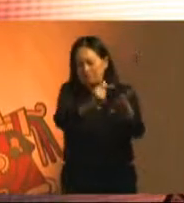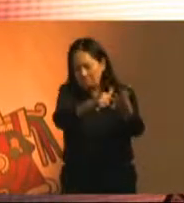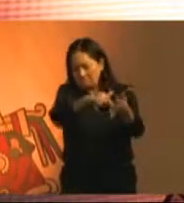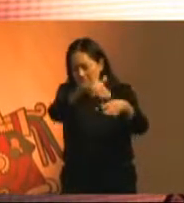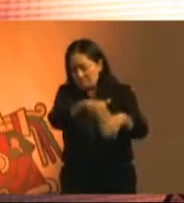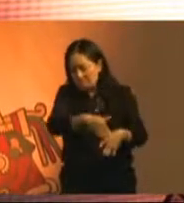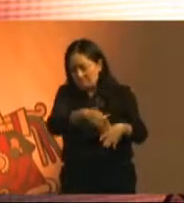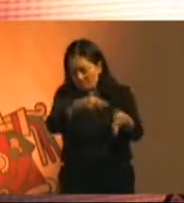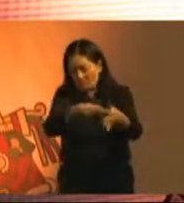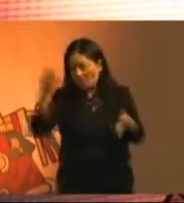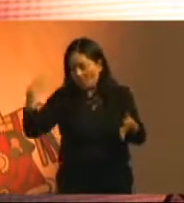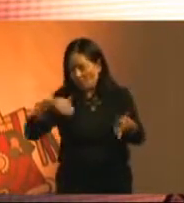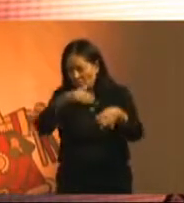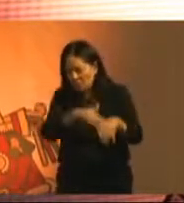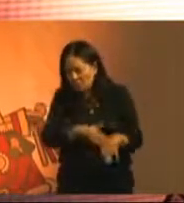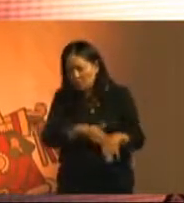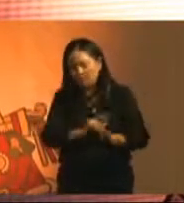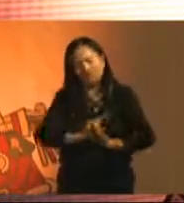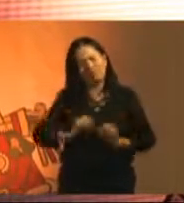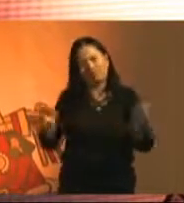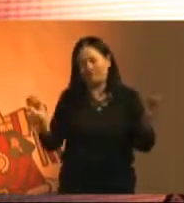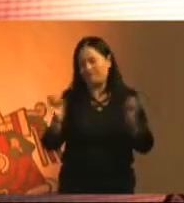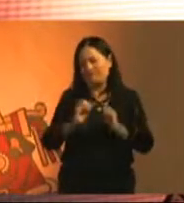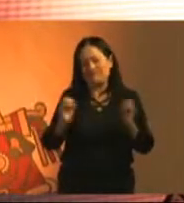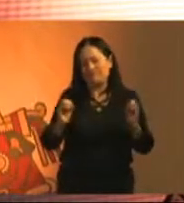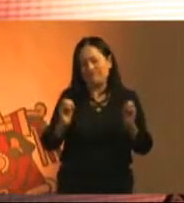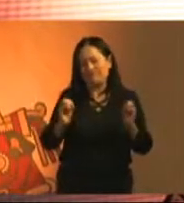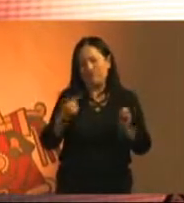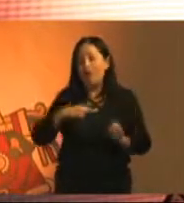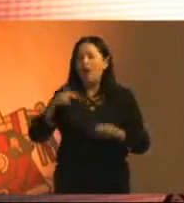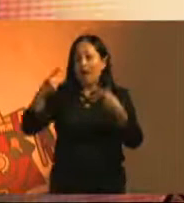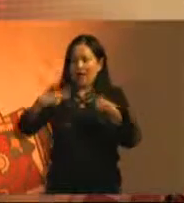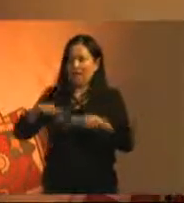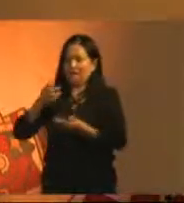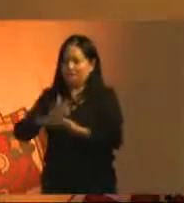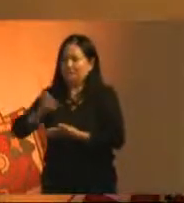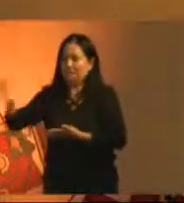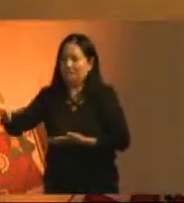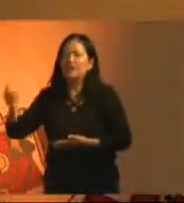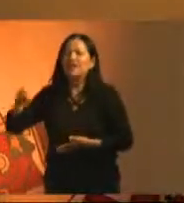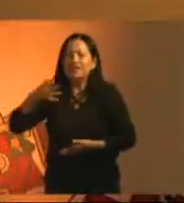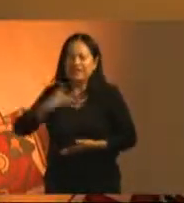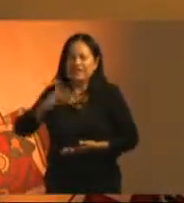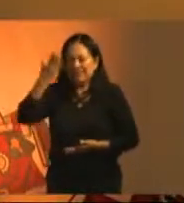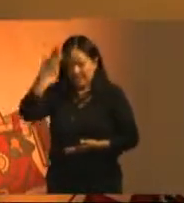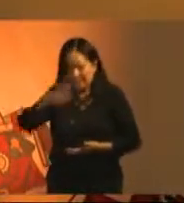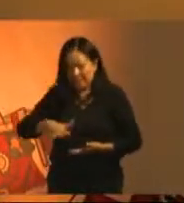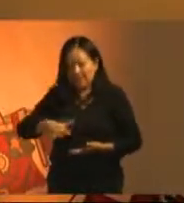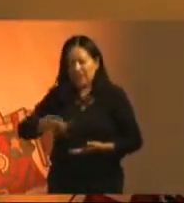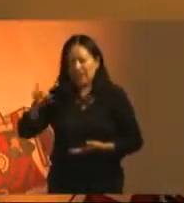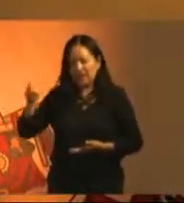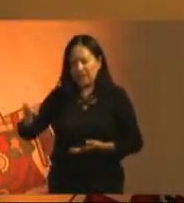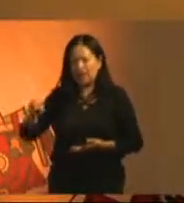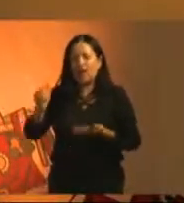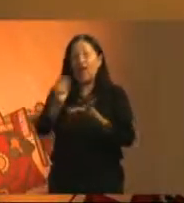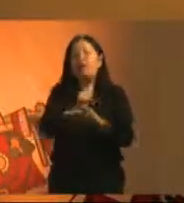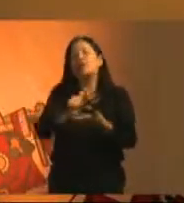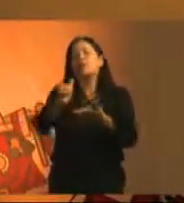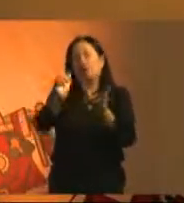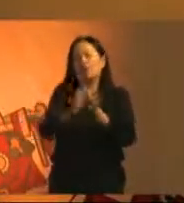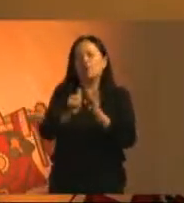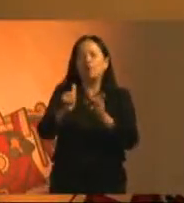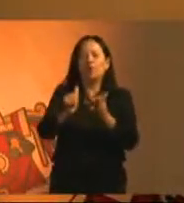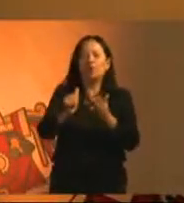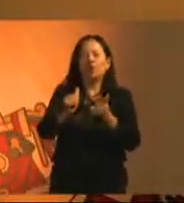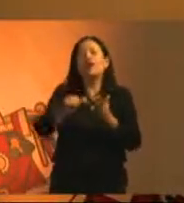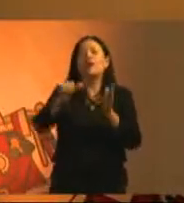esa época y los campesinos sabían que para que se aplicara tenían que aplicarlo ellos mismos para ser real el artículo 27 por ejemplo